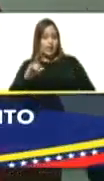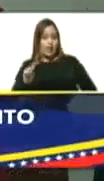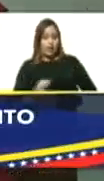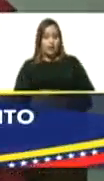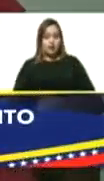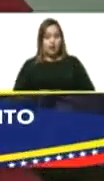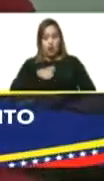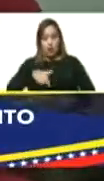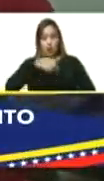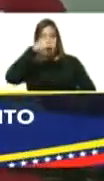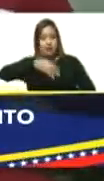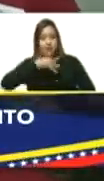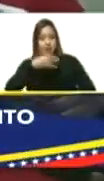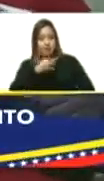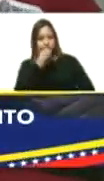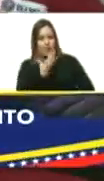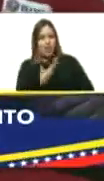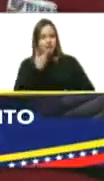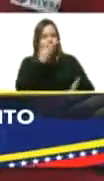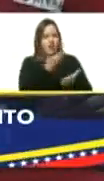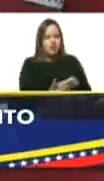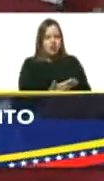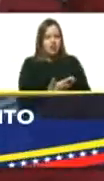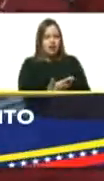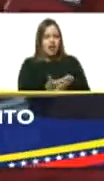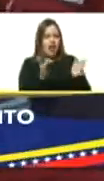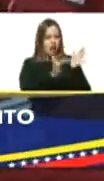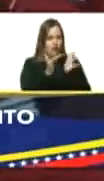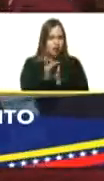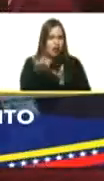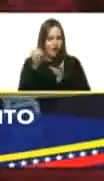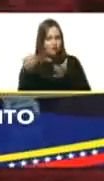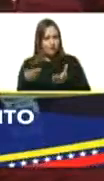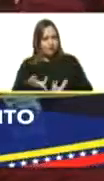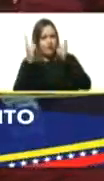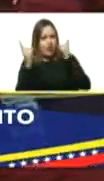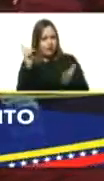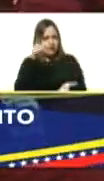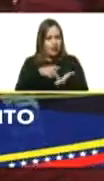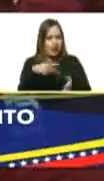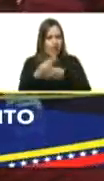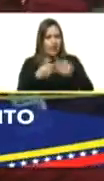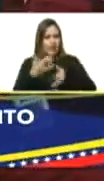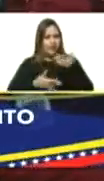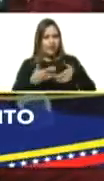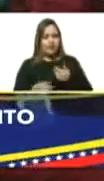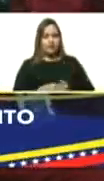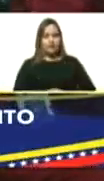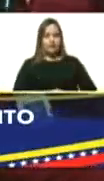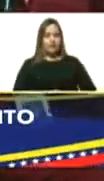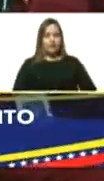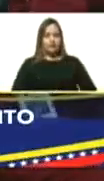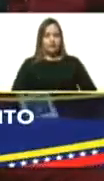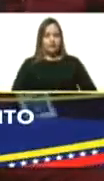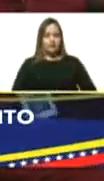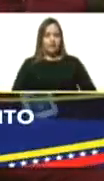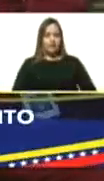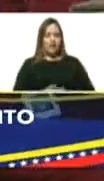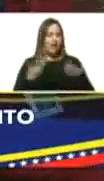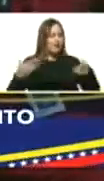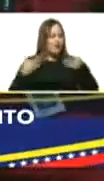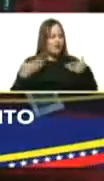esta tarde hermosa, agradecerle a nuestro Señor Jesucristo que nos ha permitido estar aquí y llevar a cabo esta actividad de regocijo,